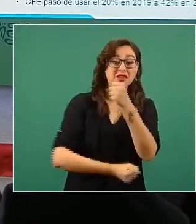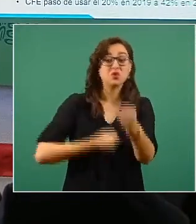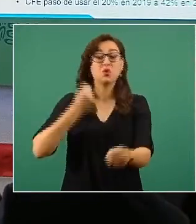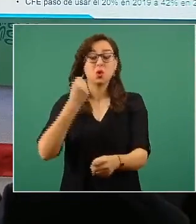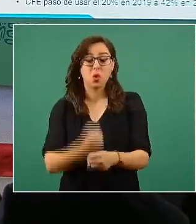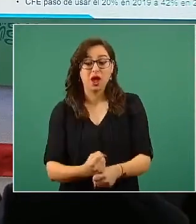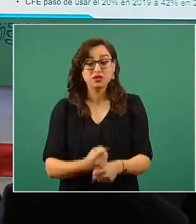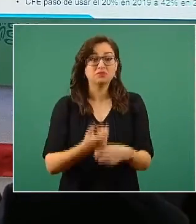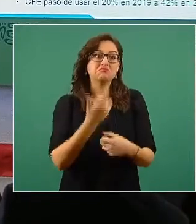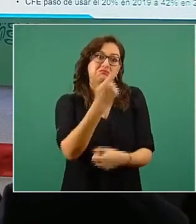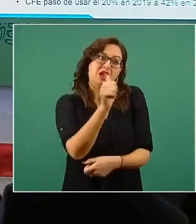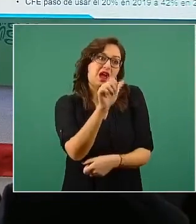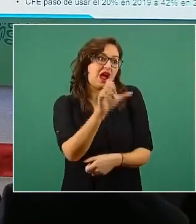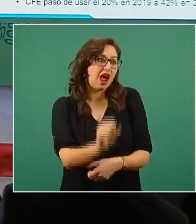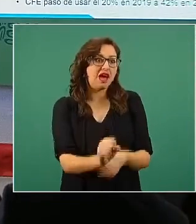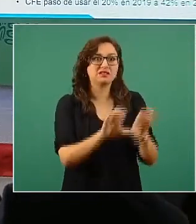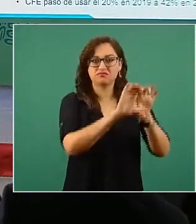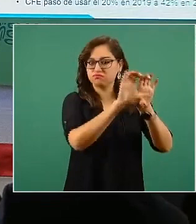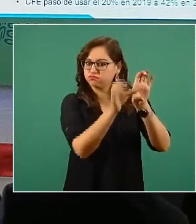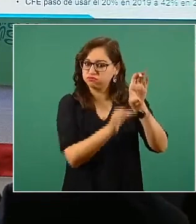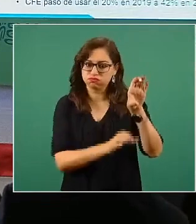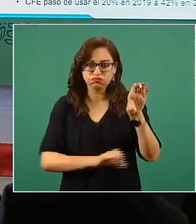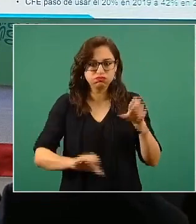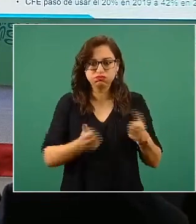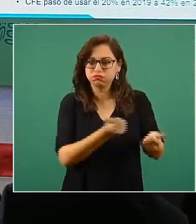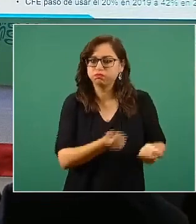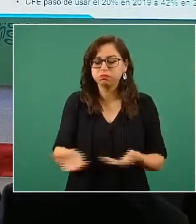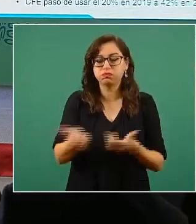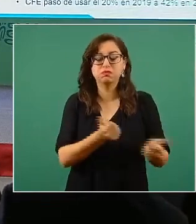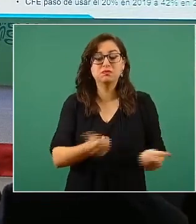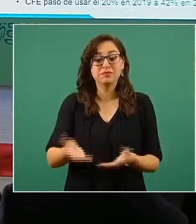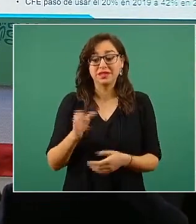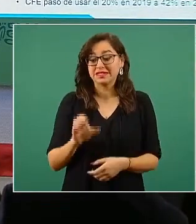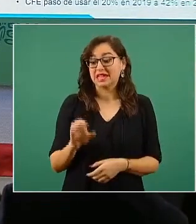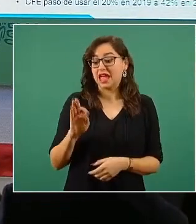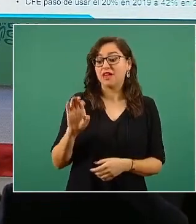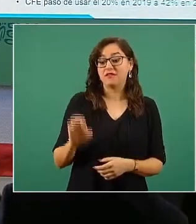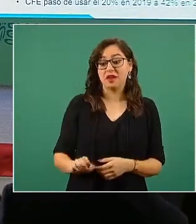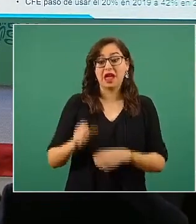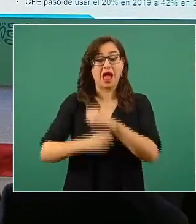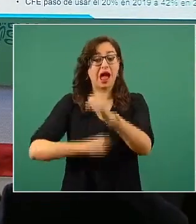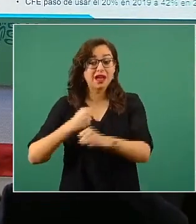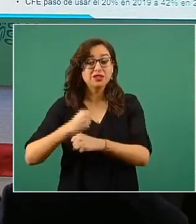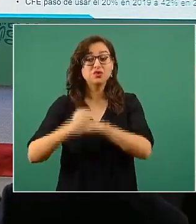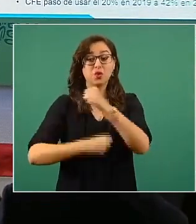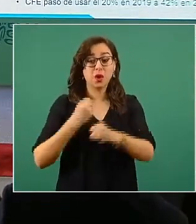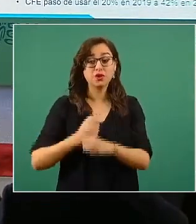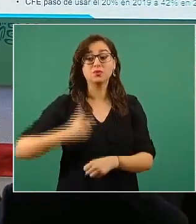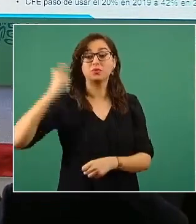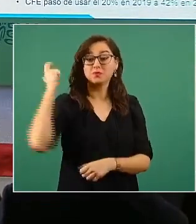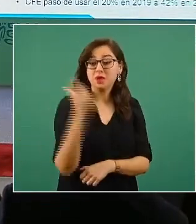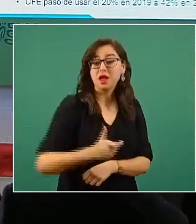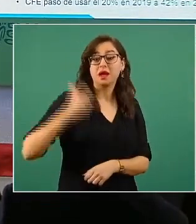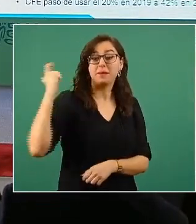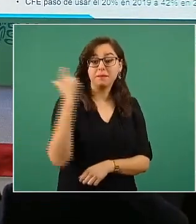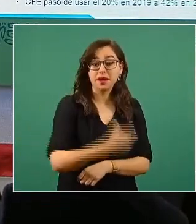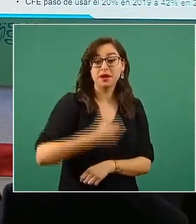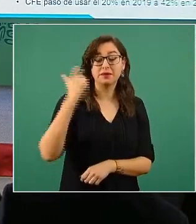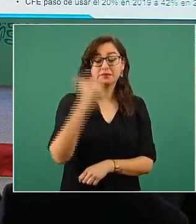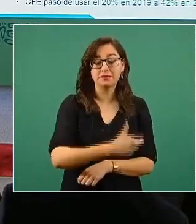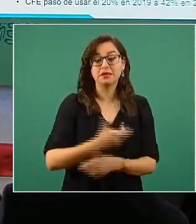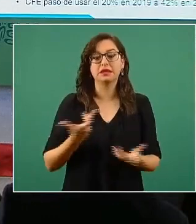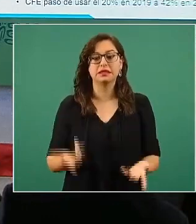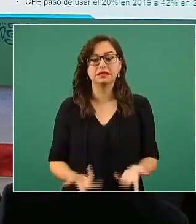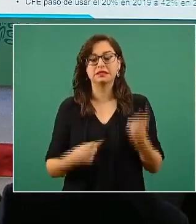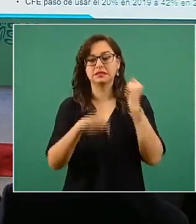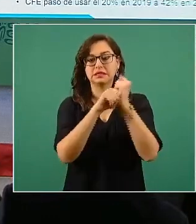el compromiso de pago para la Comisión Federal de Electricidad que tenemos nosotros cada año? En el caso del transporte, de 60,000